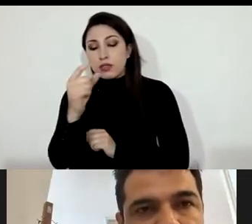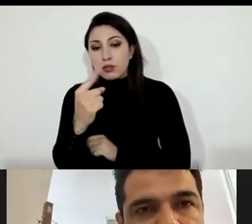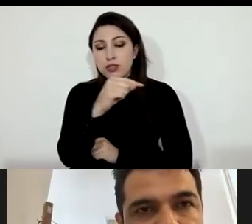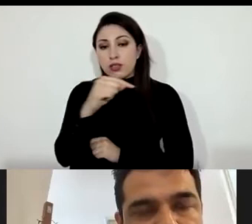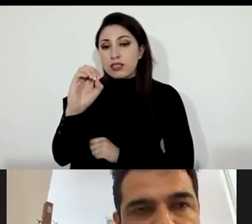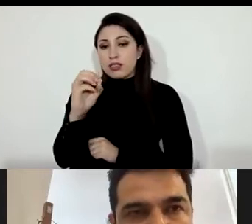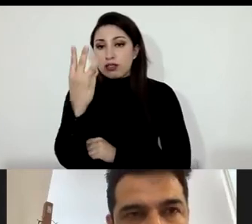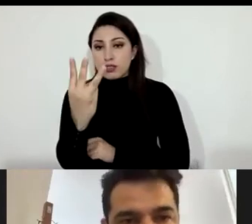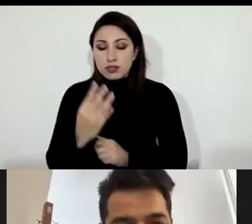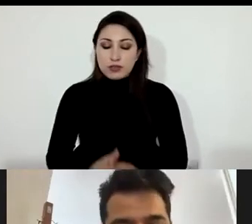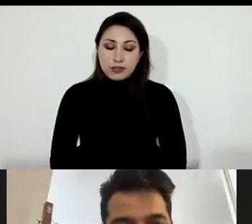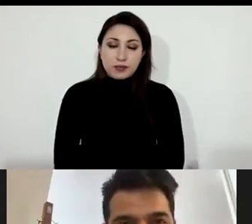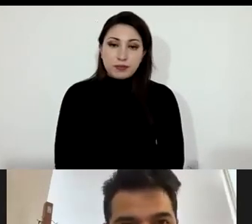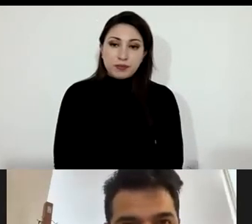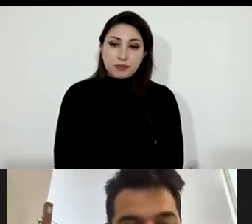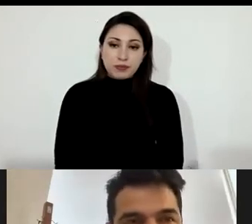CT-SE-30-4-2021-03.